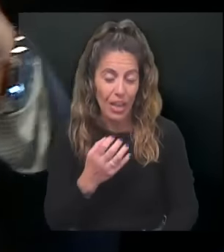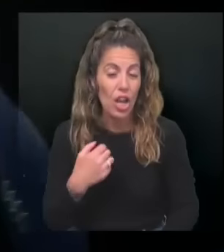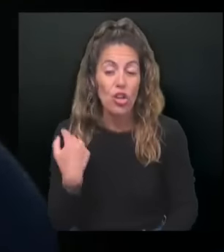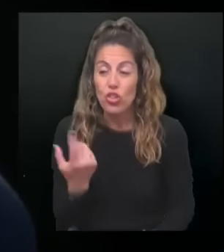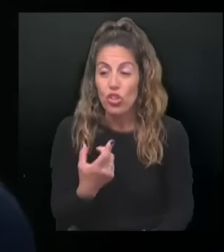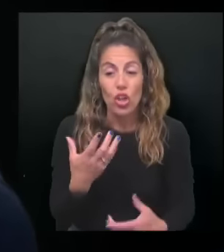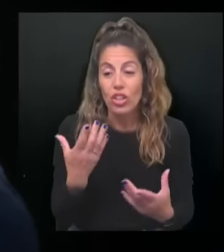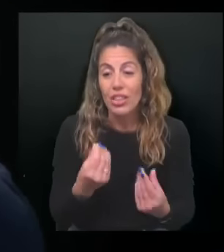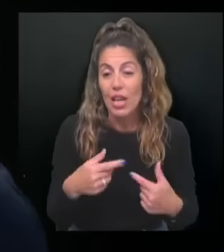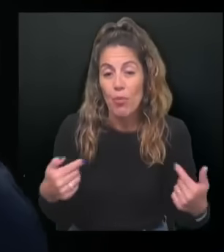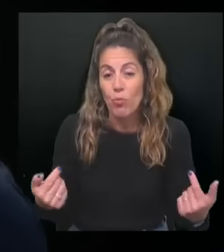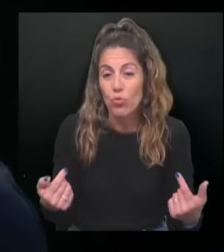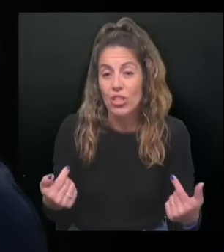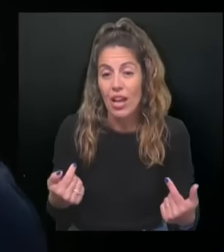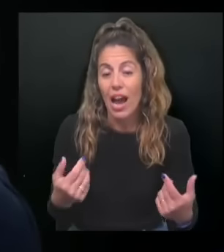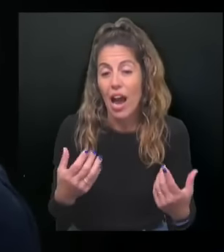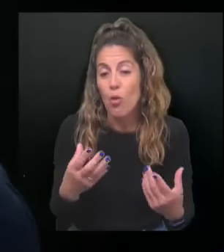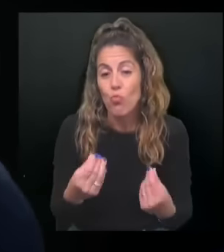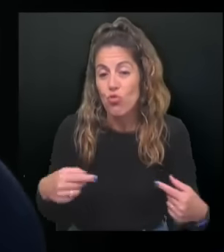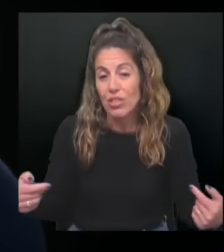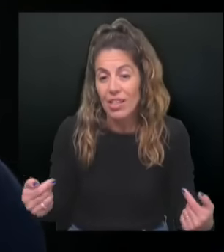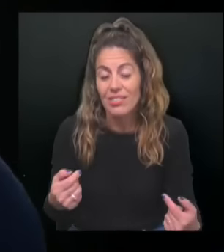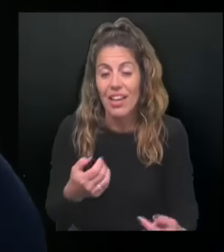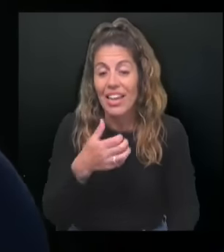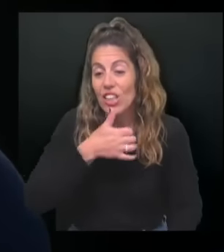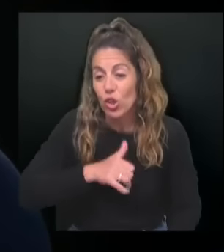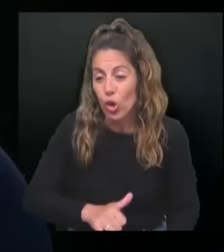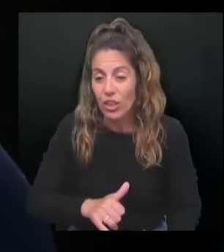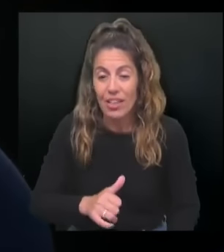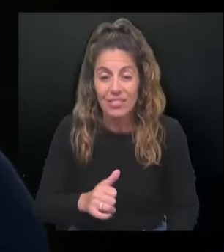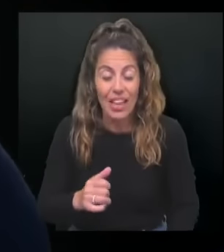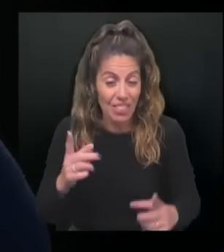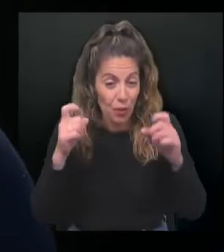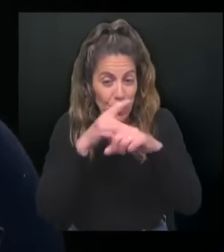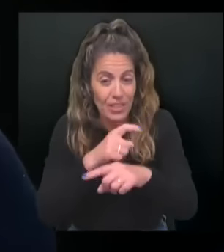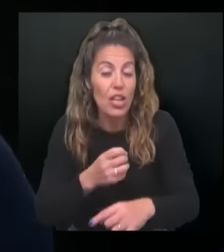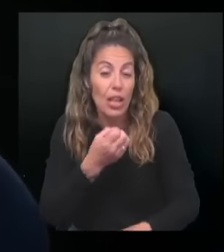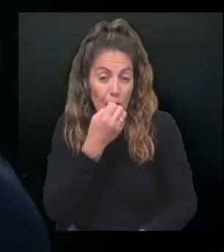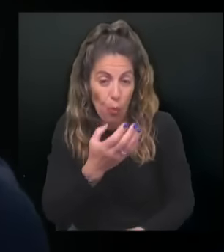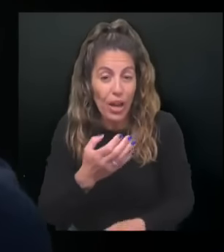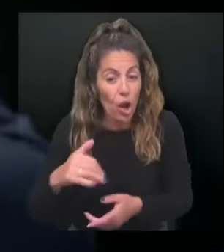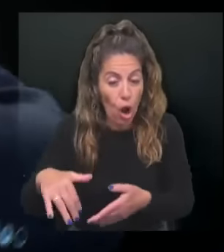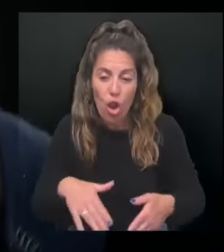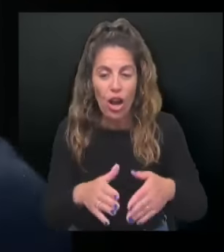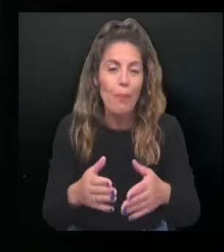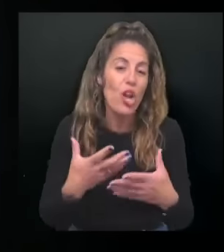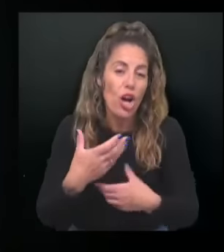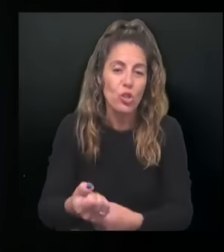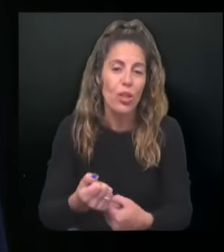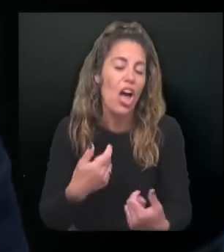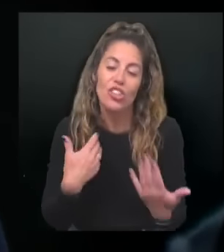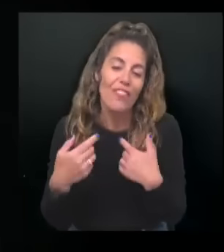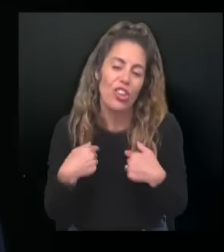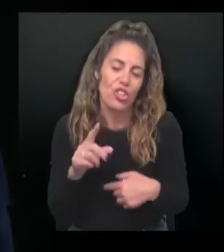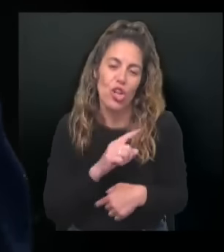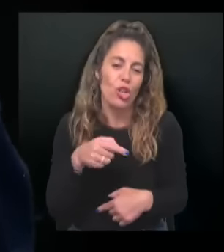de terribles historias. Uh-huh. Y me parece que bueno, que está bueno los caminos que ayudan. Estoy hablando yo y tienen que hablar ustedes,